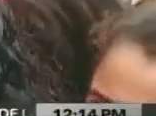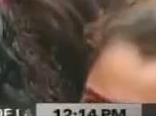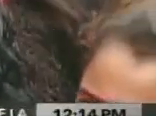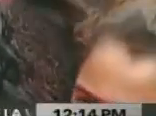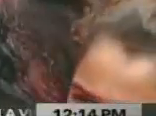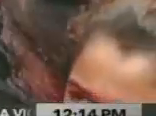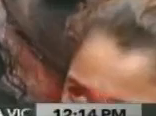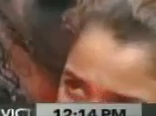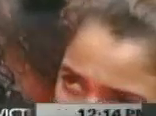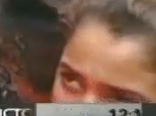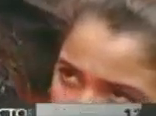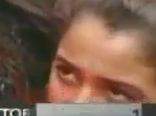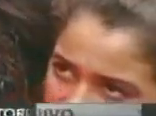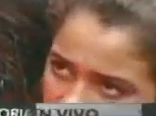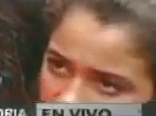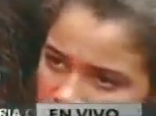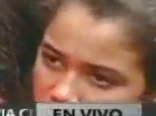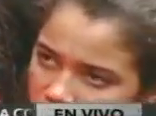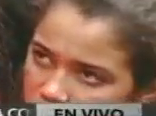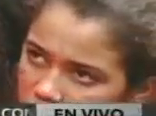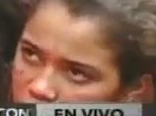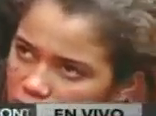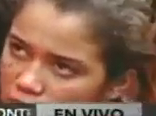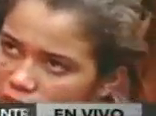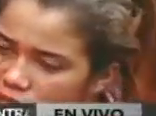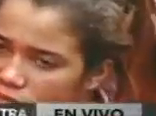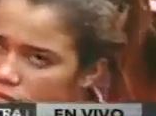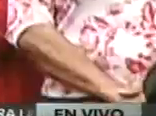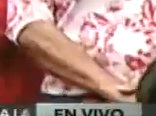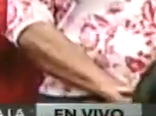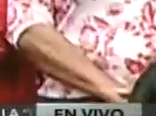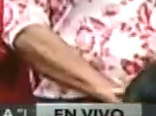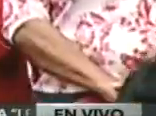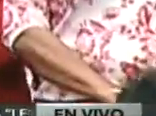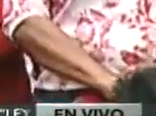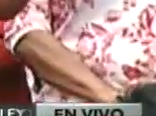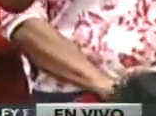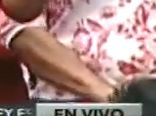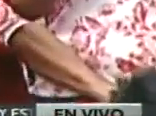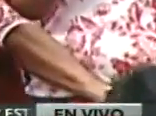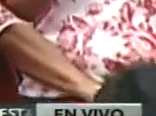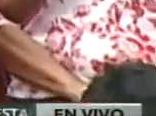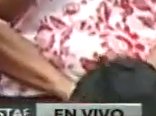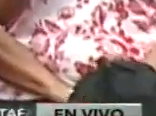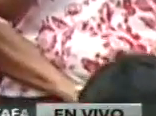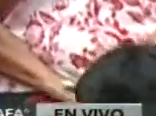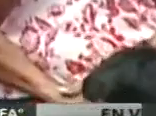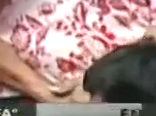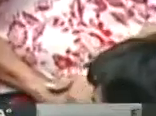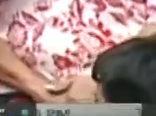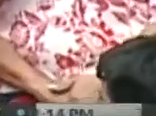Porque ellos dominan todos los medios de comunicación, menos los del pueblo.